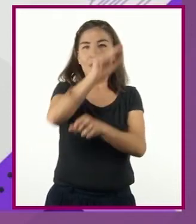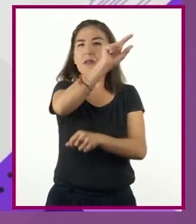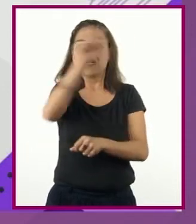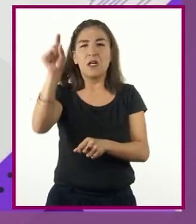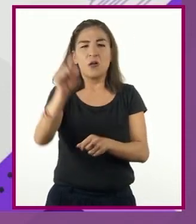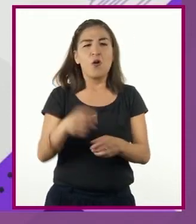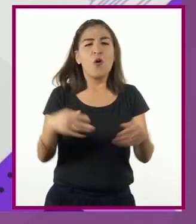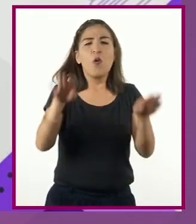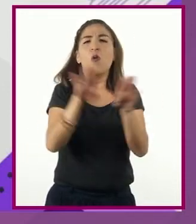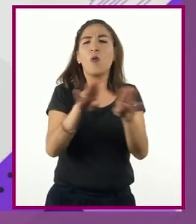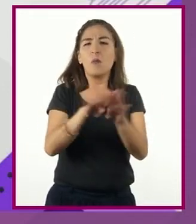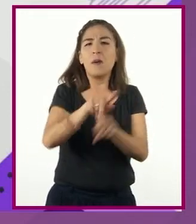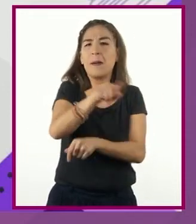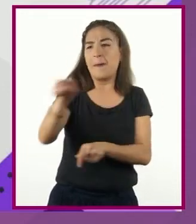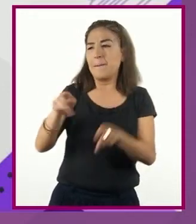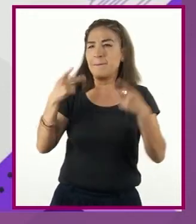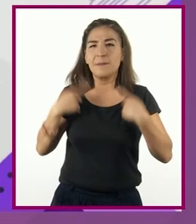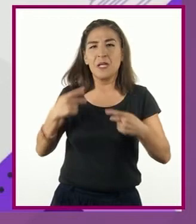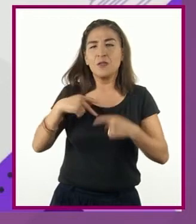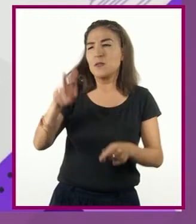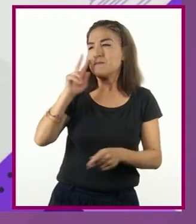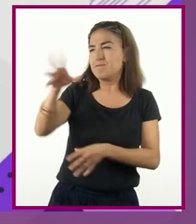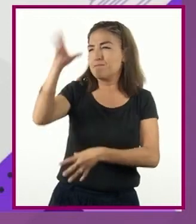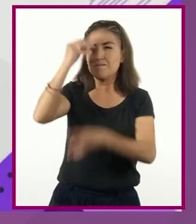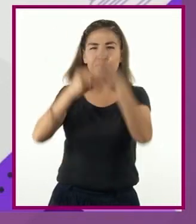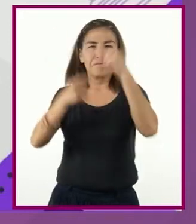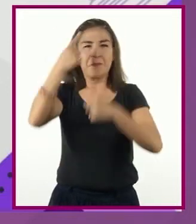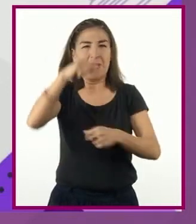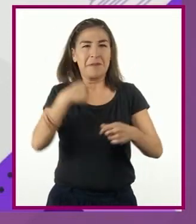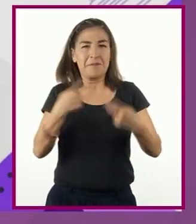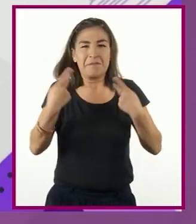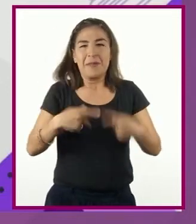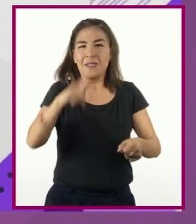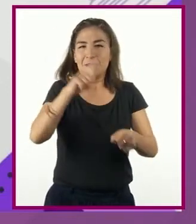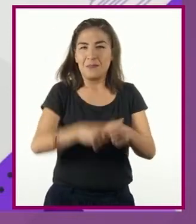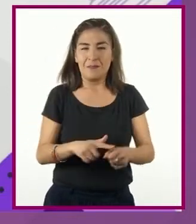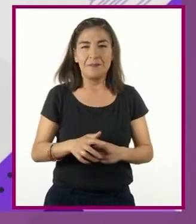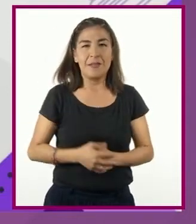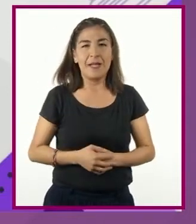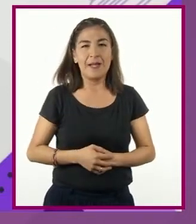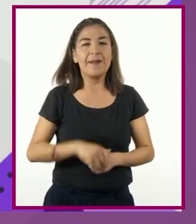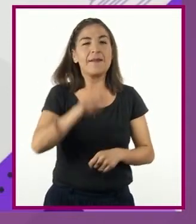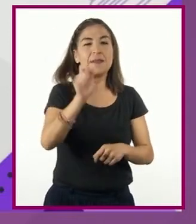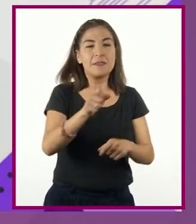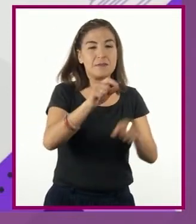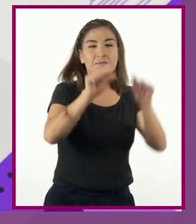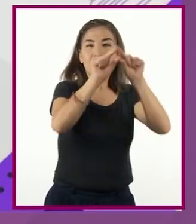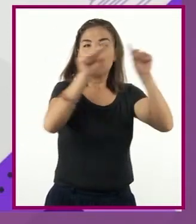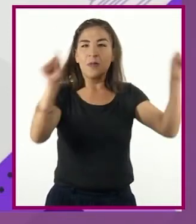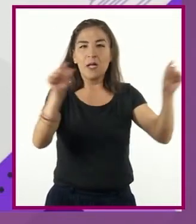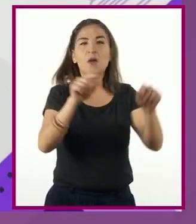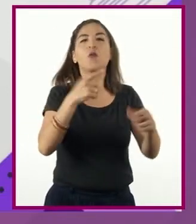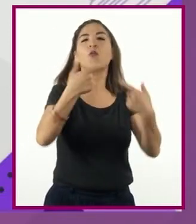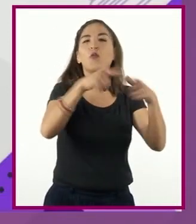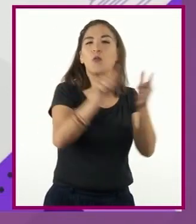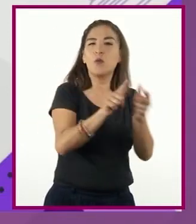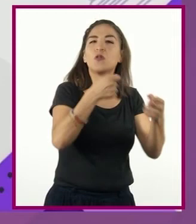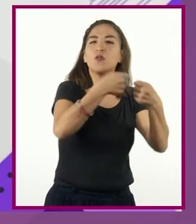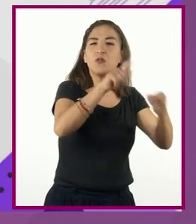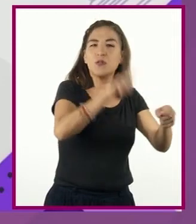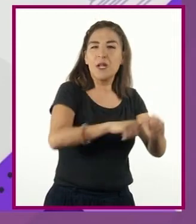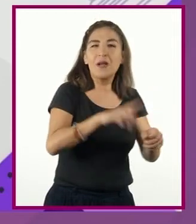han influido en mi identidad? En las filas escriban algunos de los grupos sociales que consideren